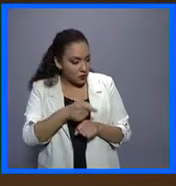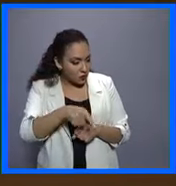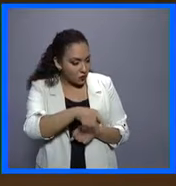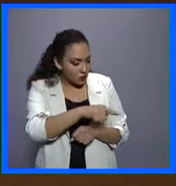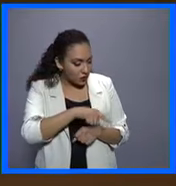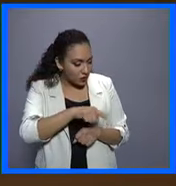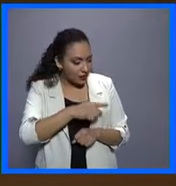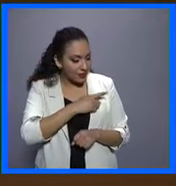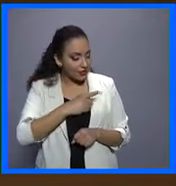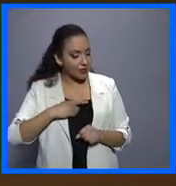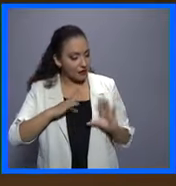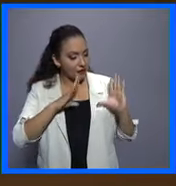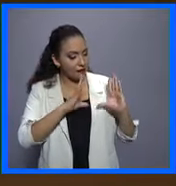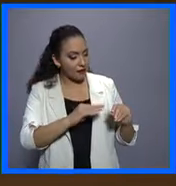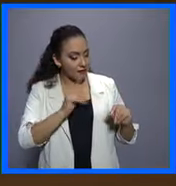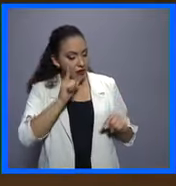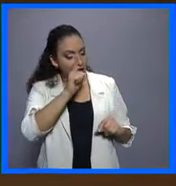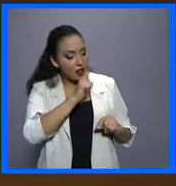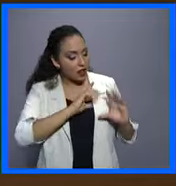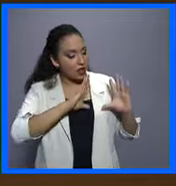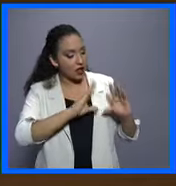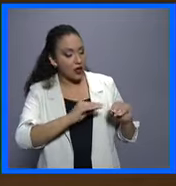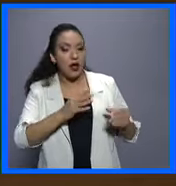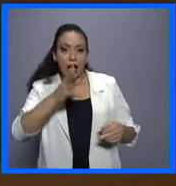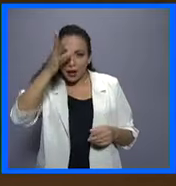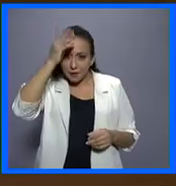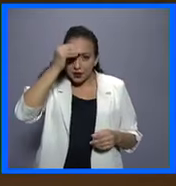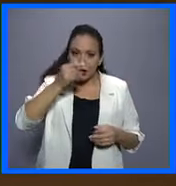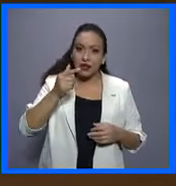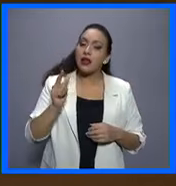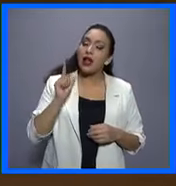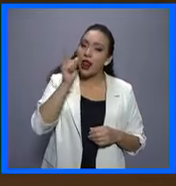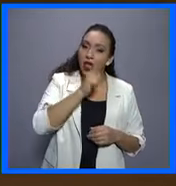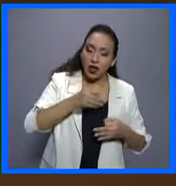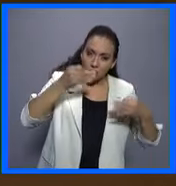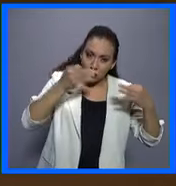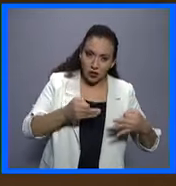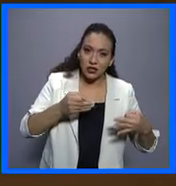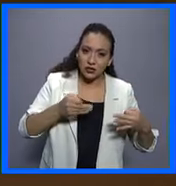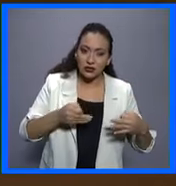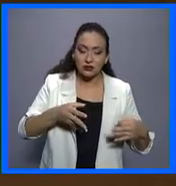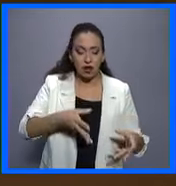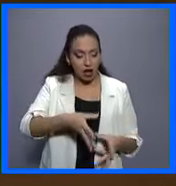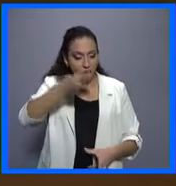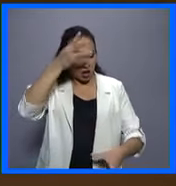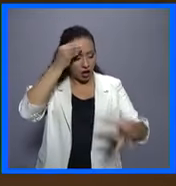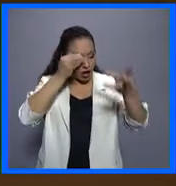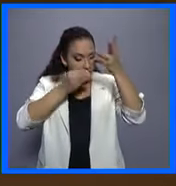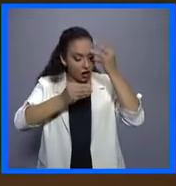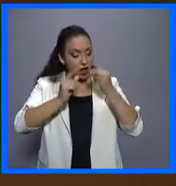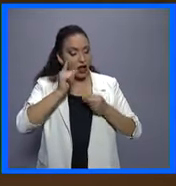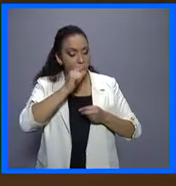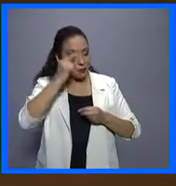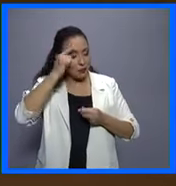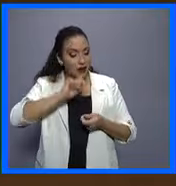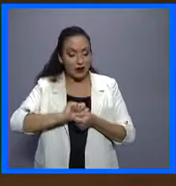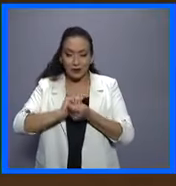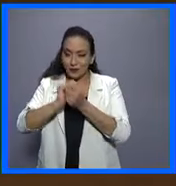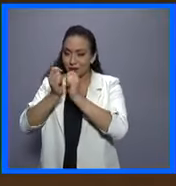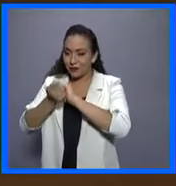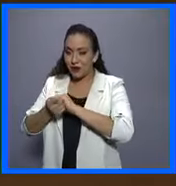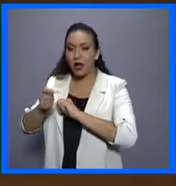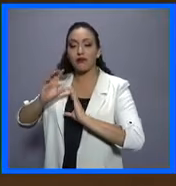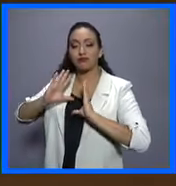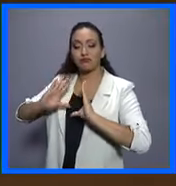de aprender las lenguas originarias y utilizarlas precisamente para